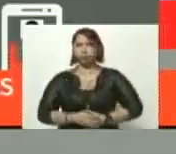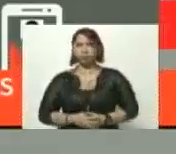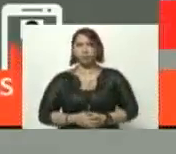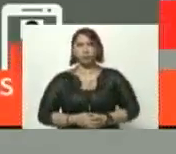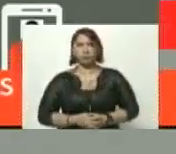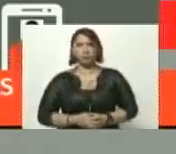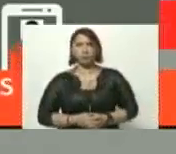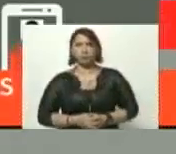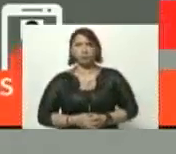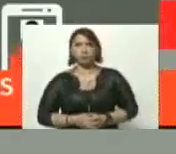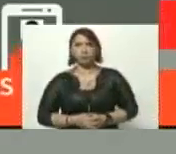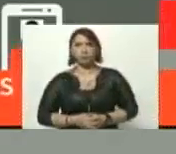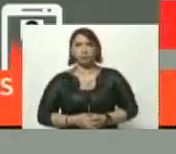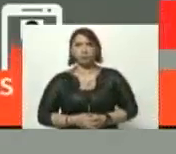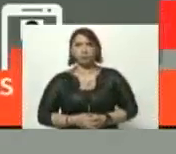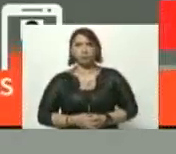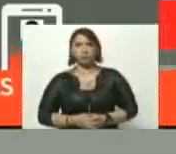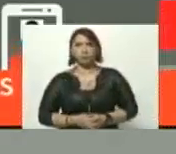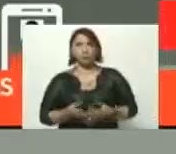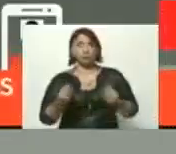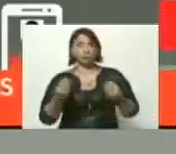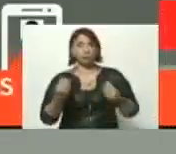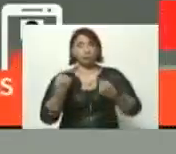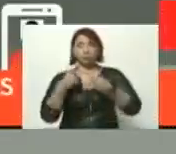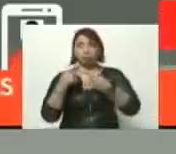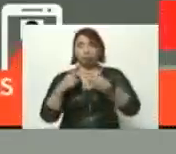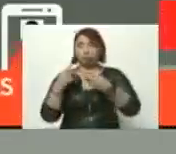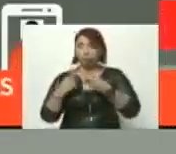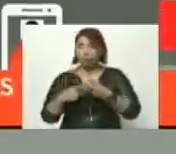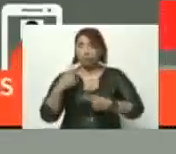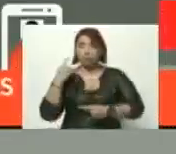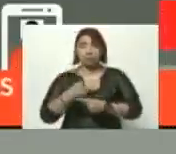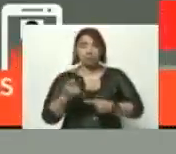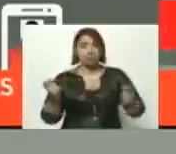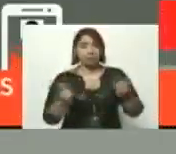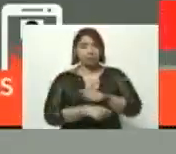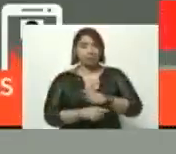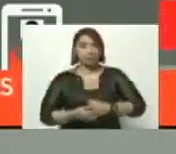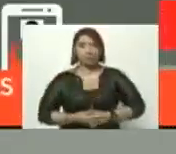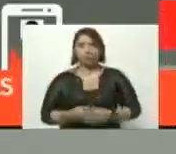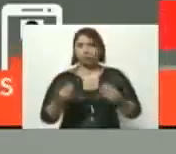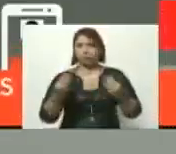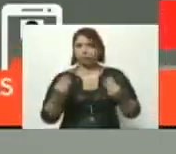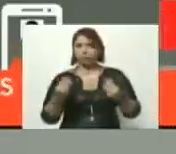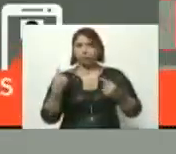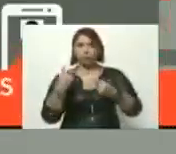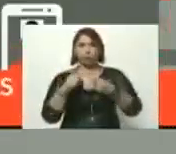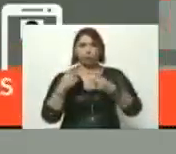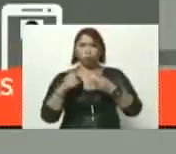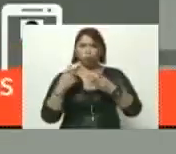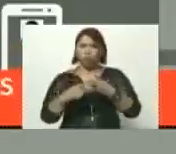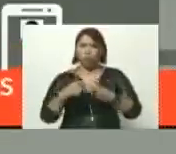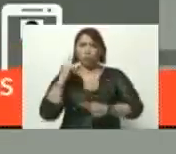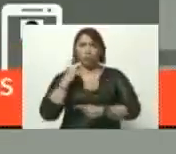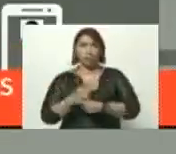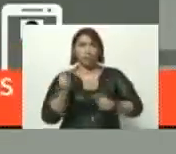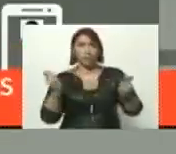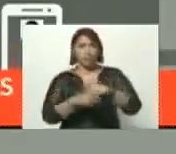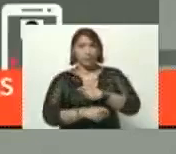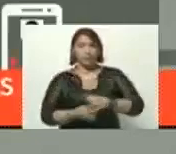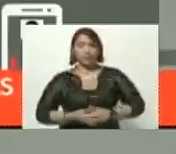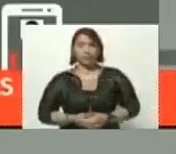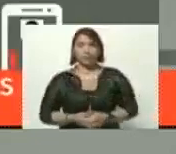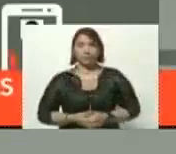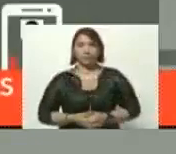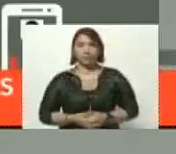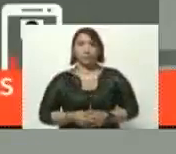¿no? Son muchas cosas que hay que revolucionar. Son muchas cosas que hay que cambiar para